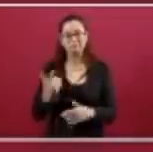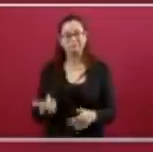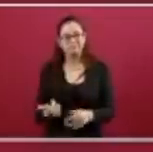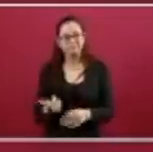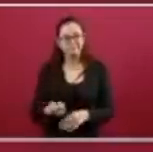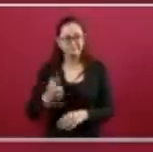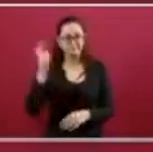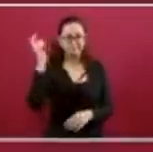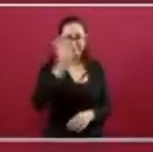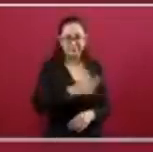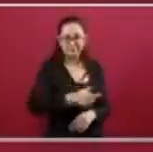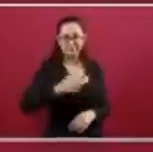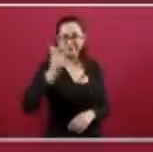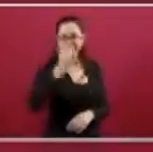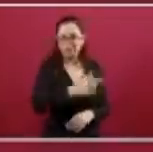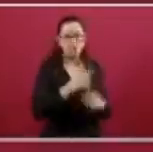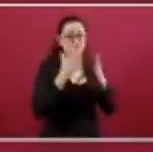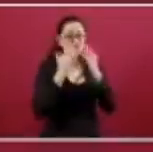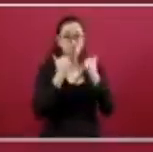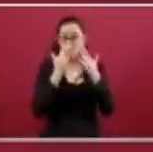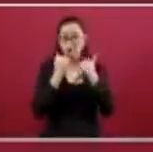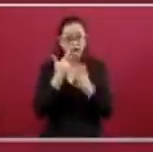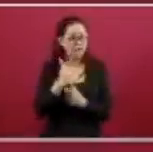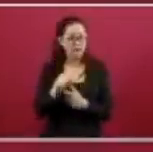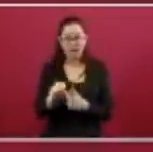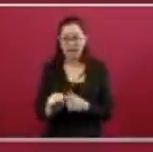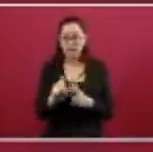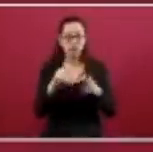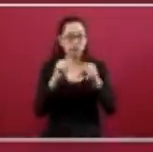aunque no haya gas.